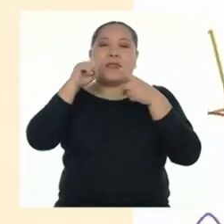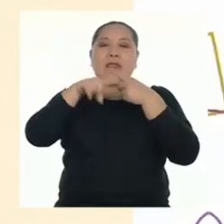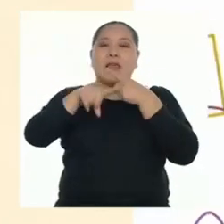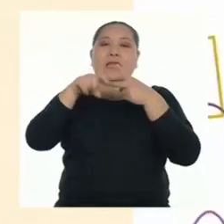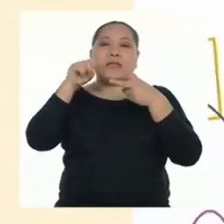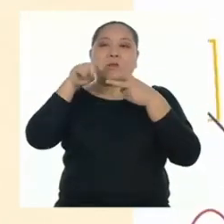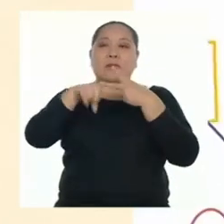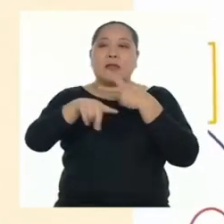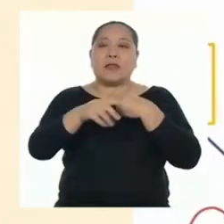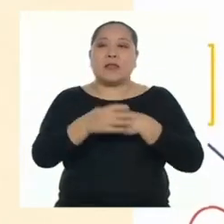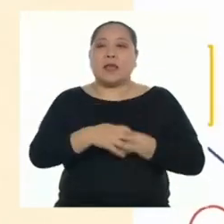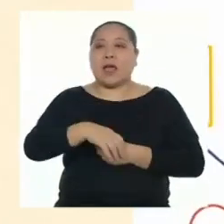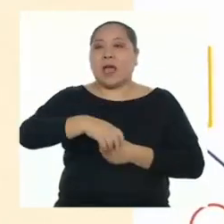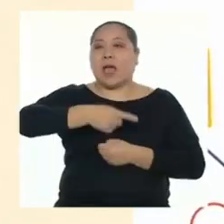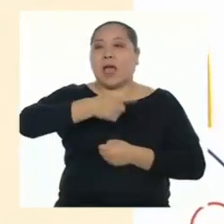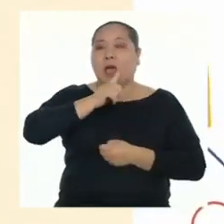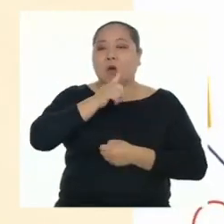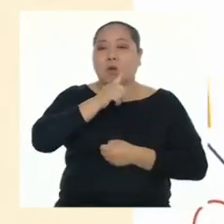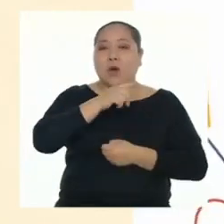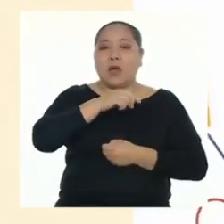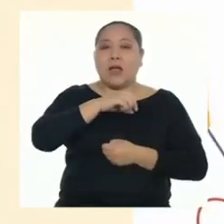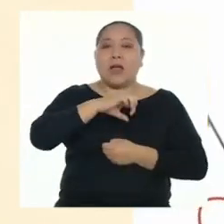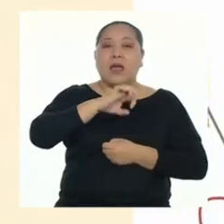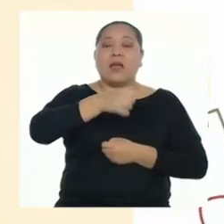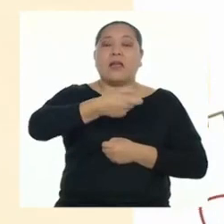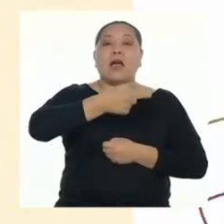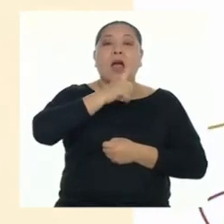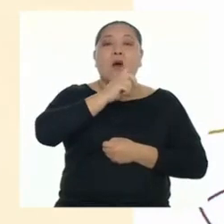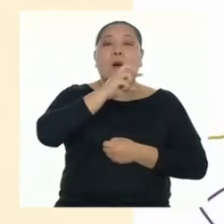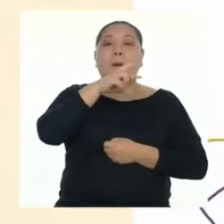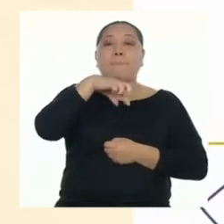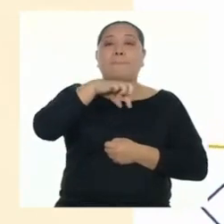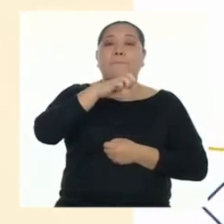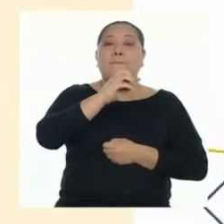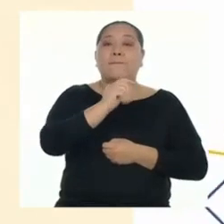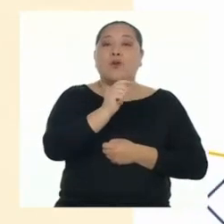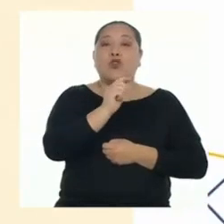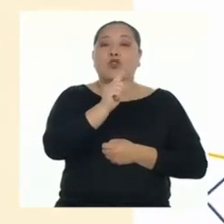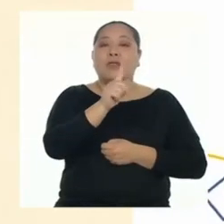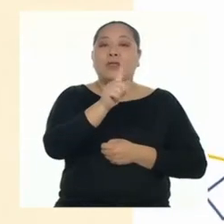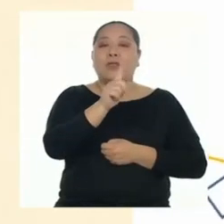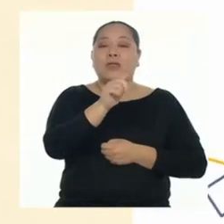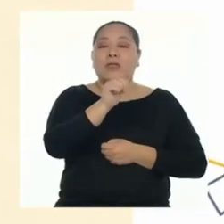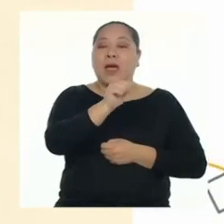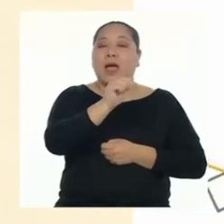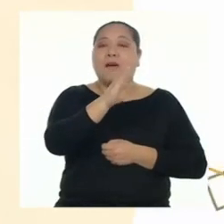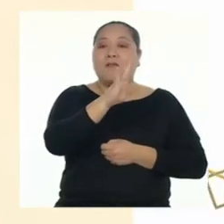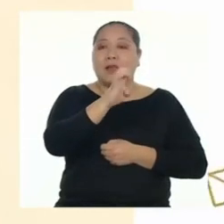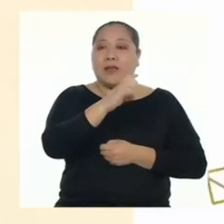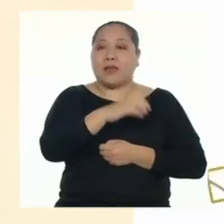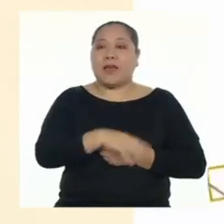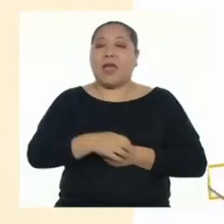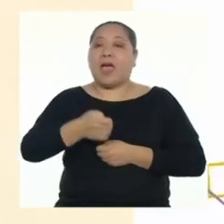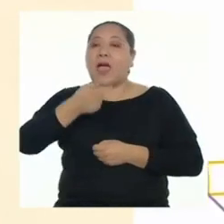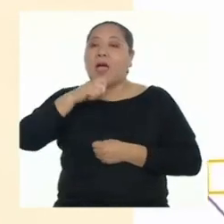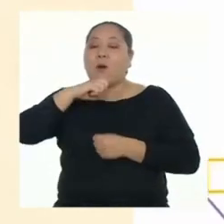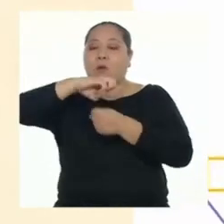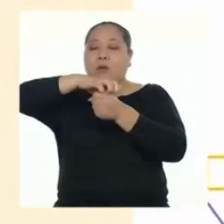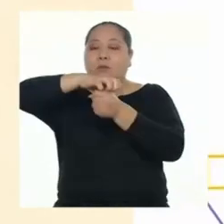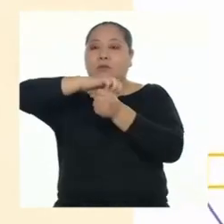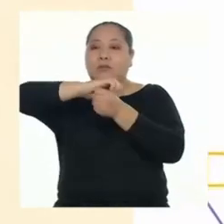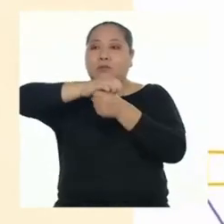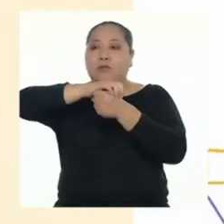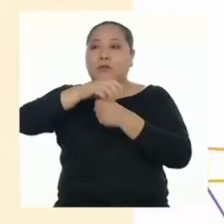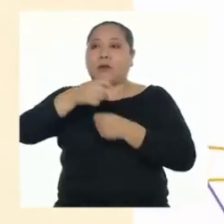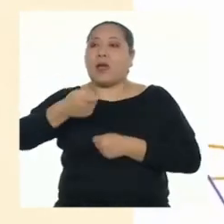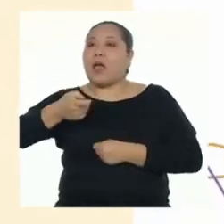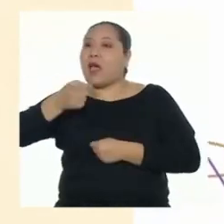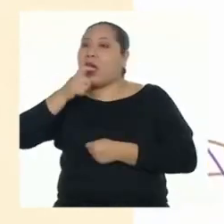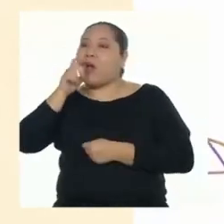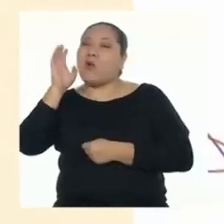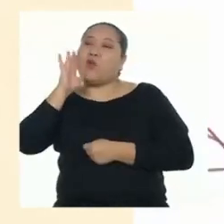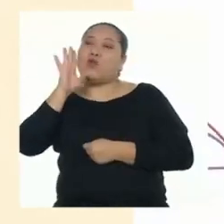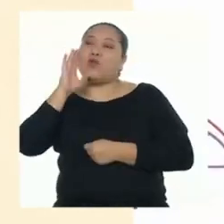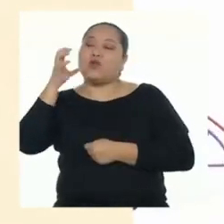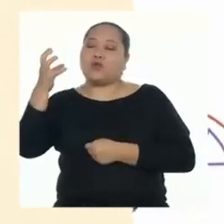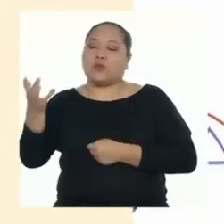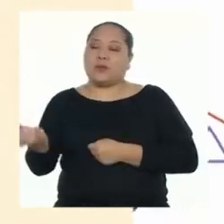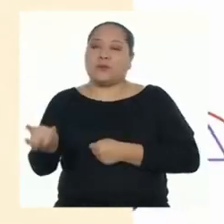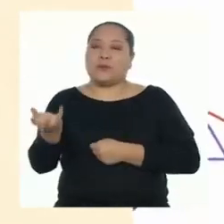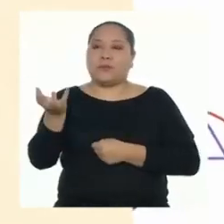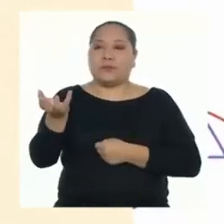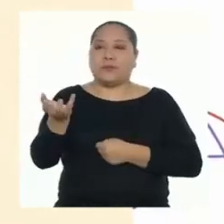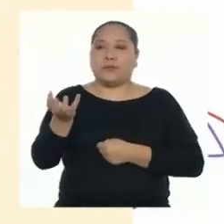agua potable, agua mineral embotellada, agua de charco o